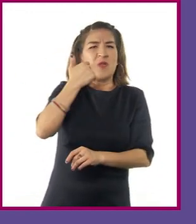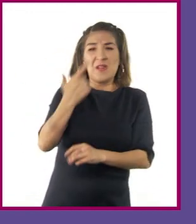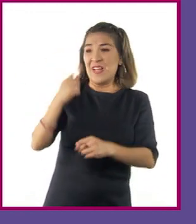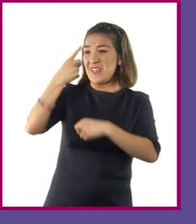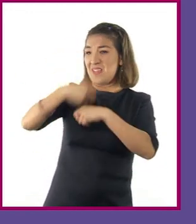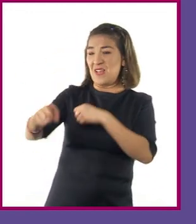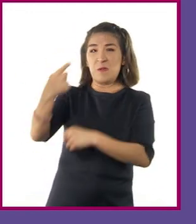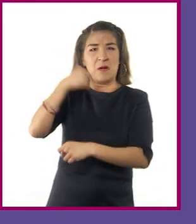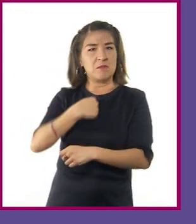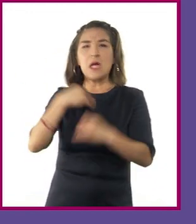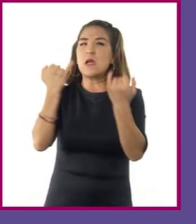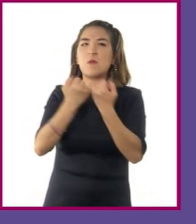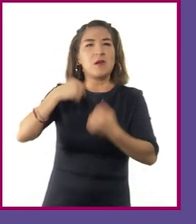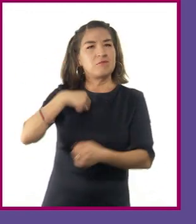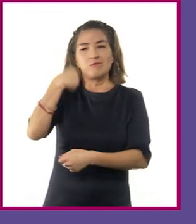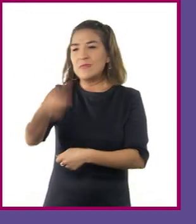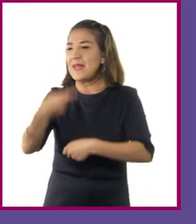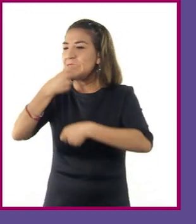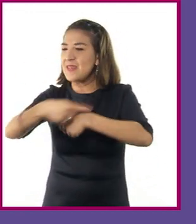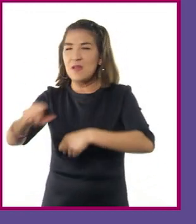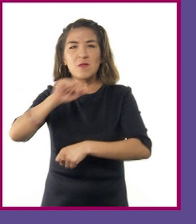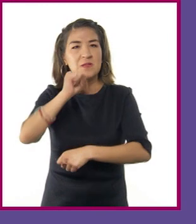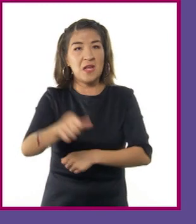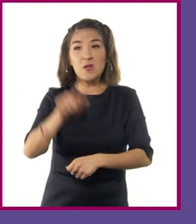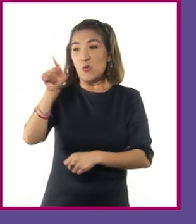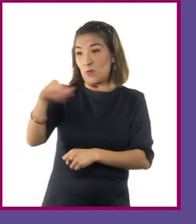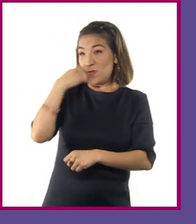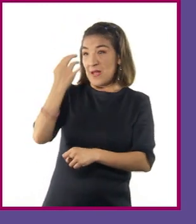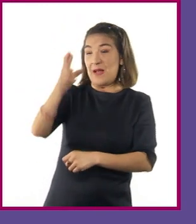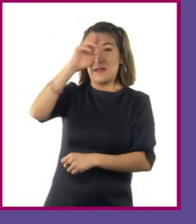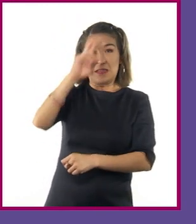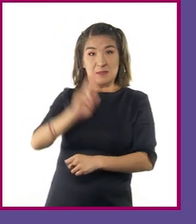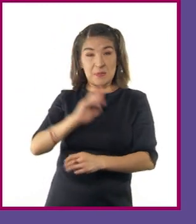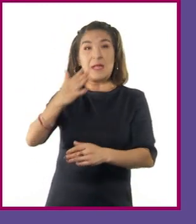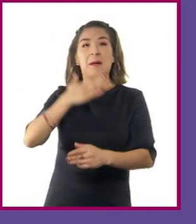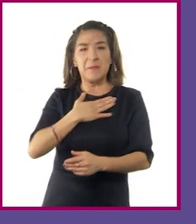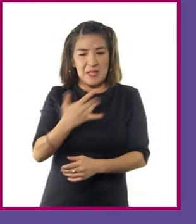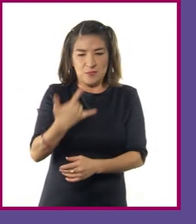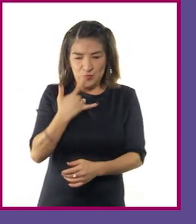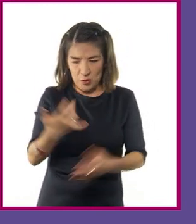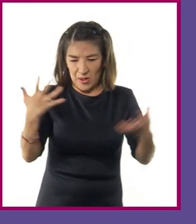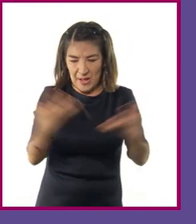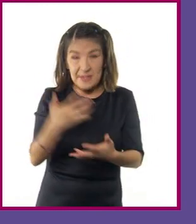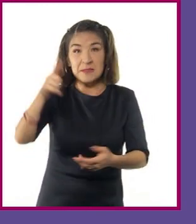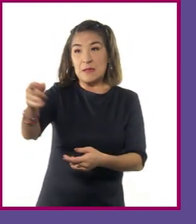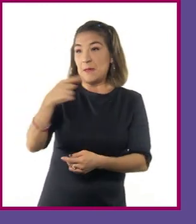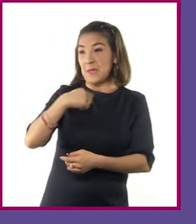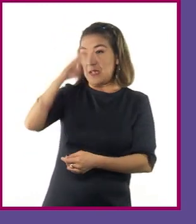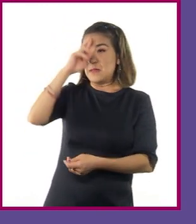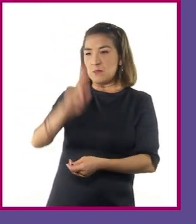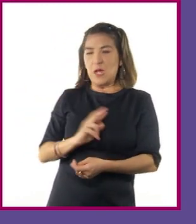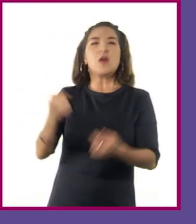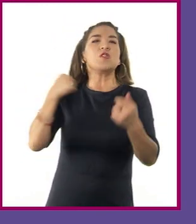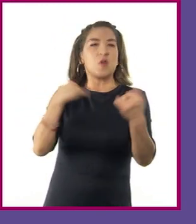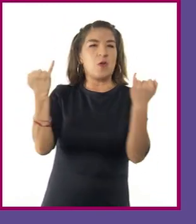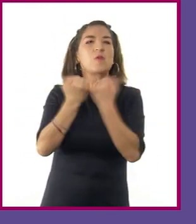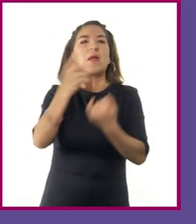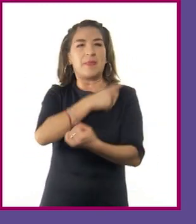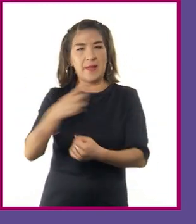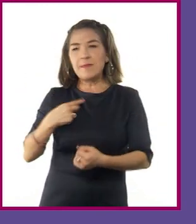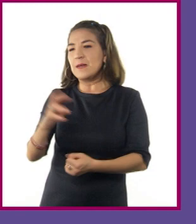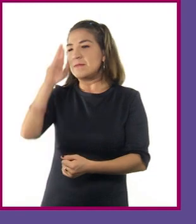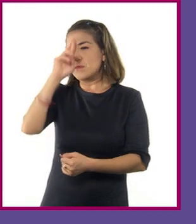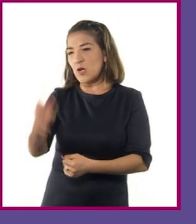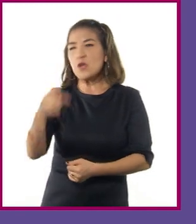dañar. Si deseamos que respeten lo que hemos ganado con nuestro esfuerzo, también debemos respetar los